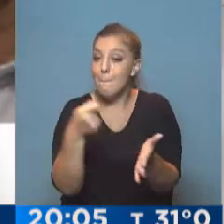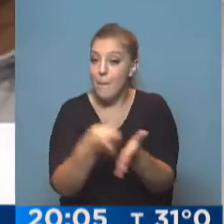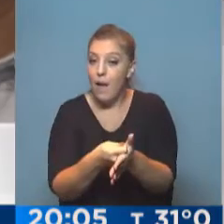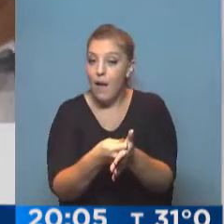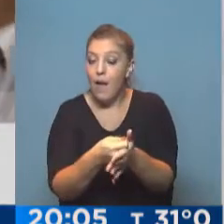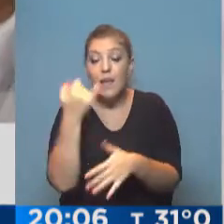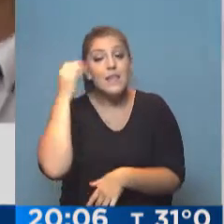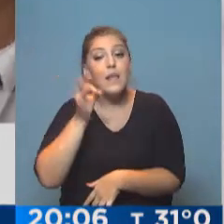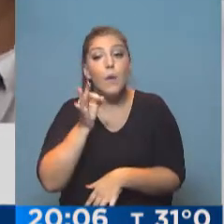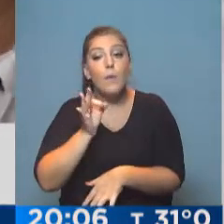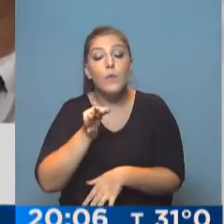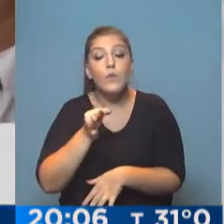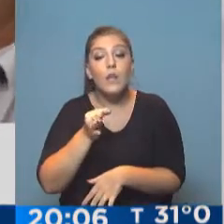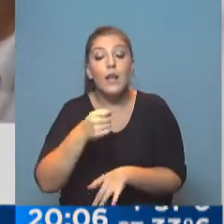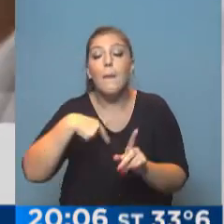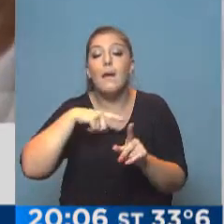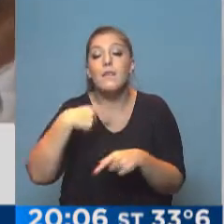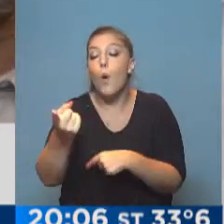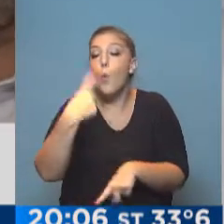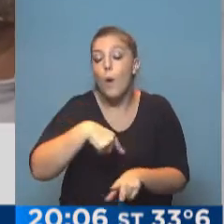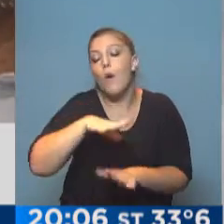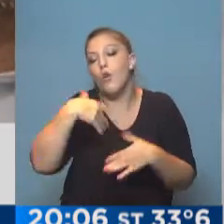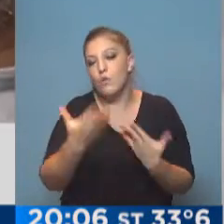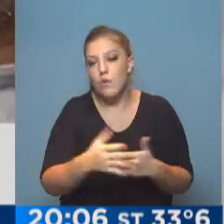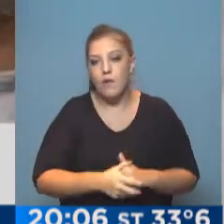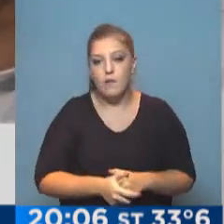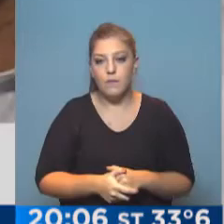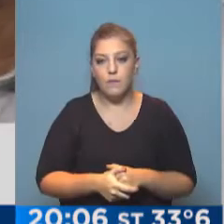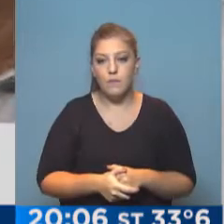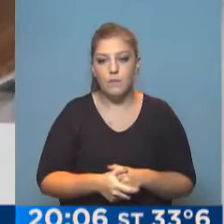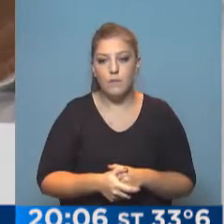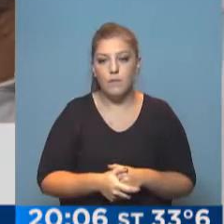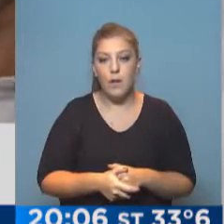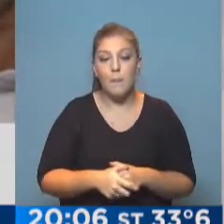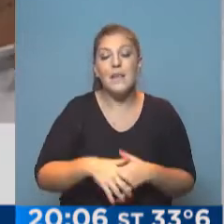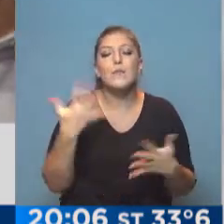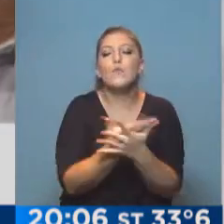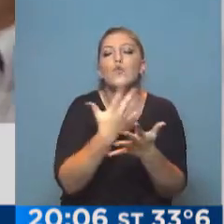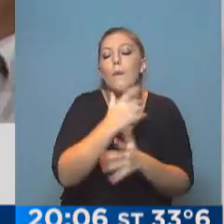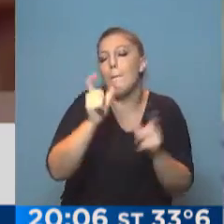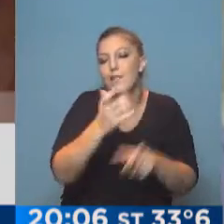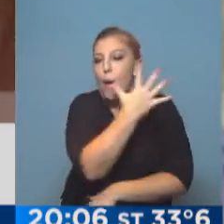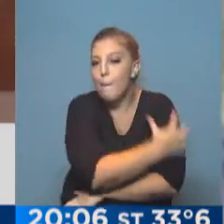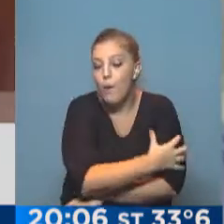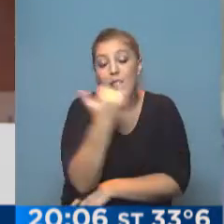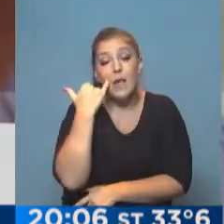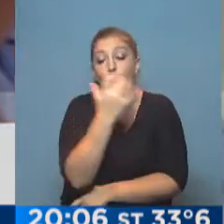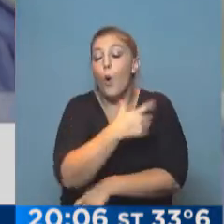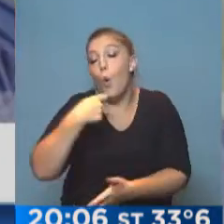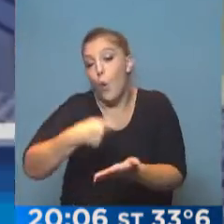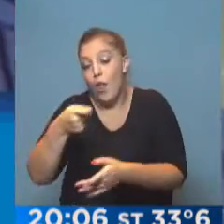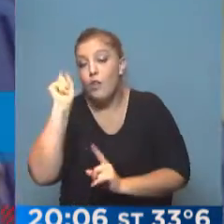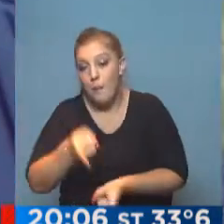y sabemos que es el más regresivo de los impuestos, es decir, el que más afecta a los pobres e inclusive a los pobres jubilados.